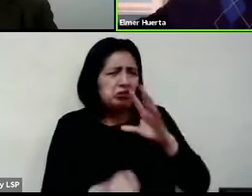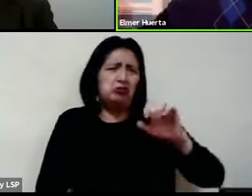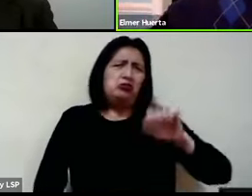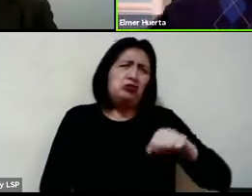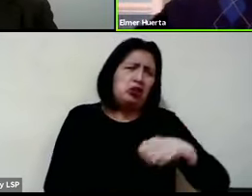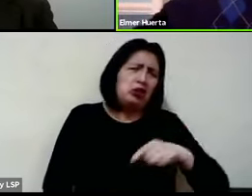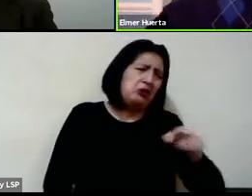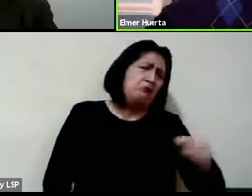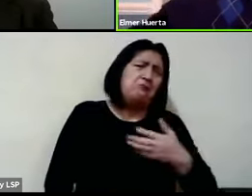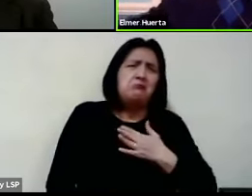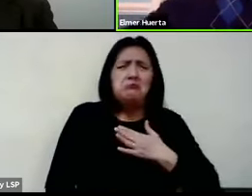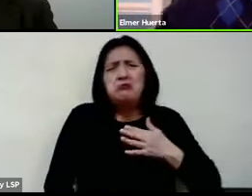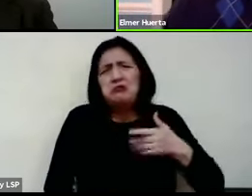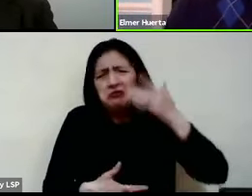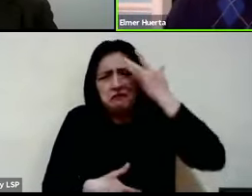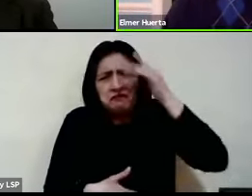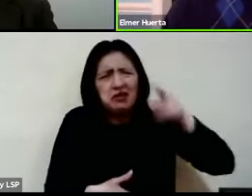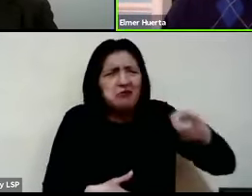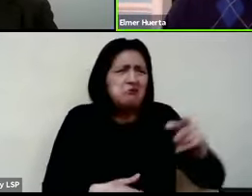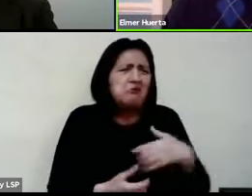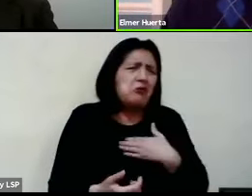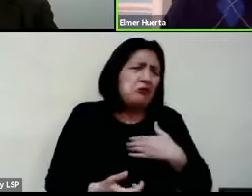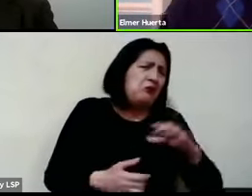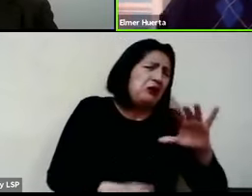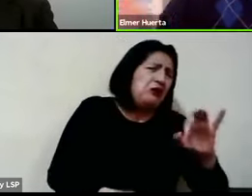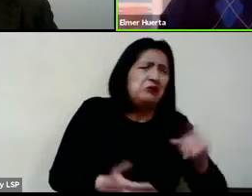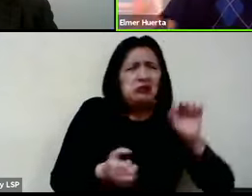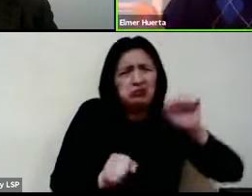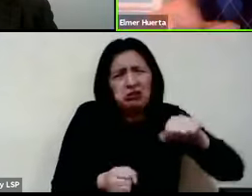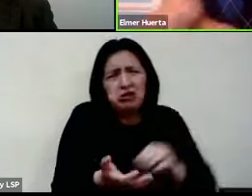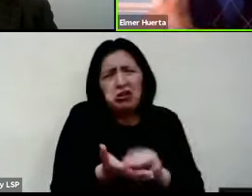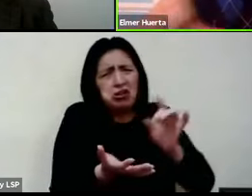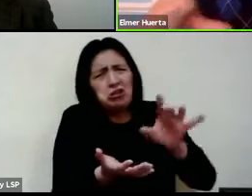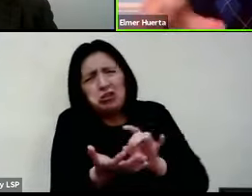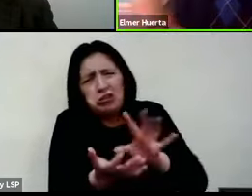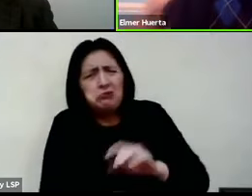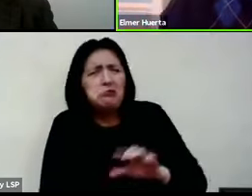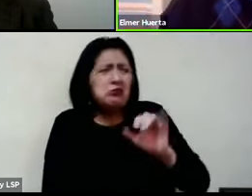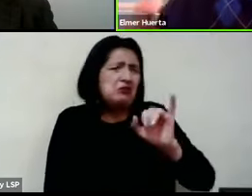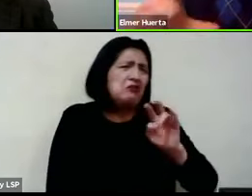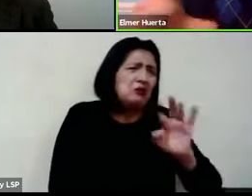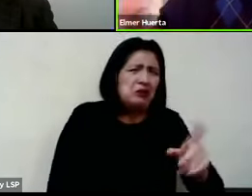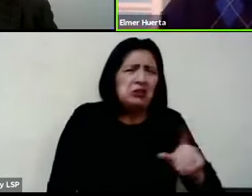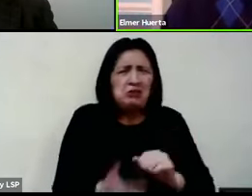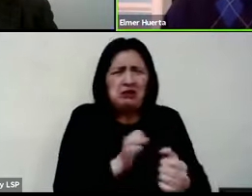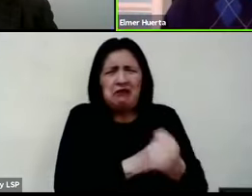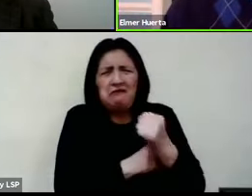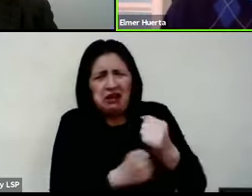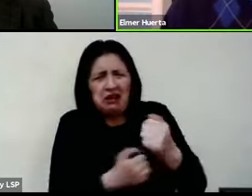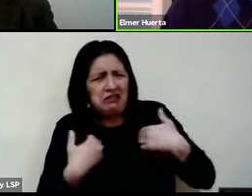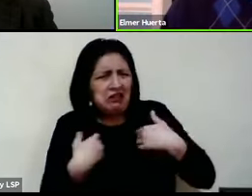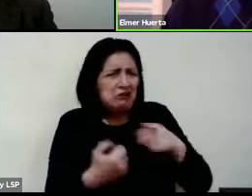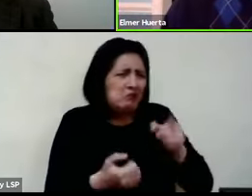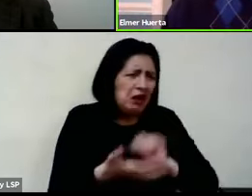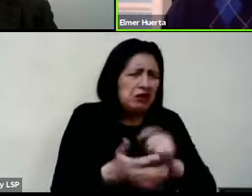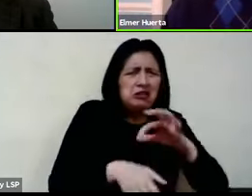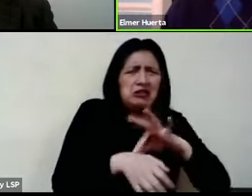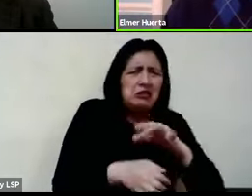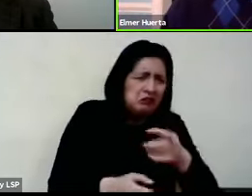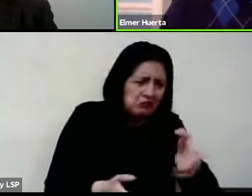se enfermó la Carmencita, le dimos ivermectina y le dimos la fuerte, la de animales, la